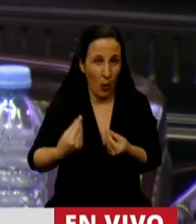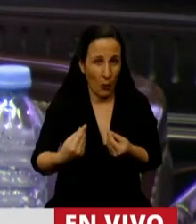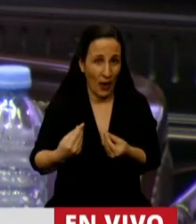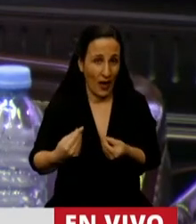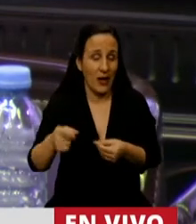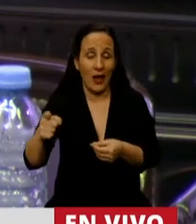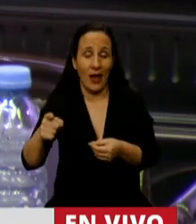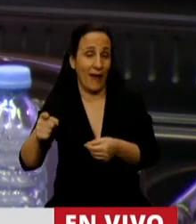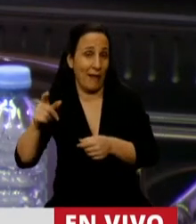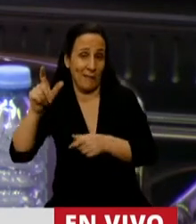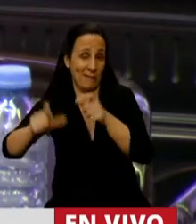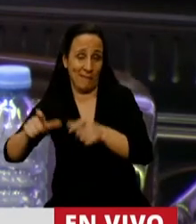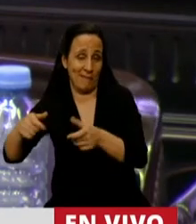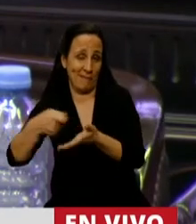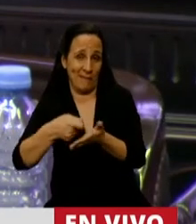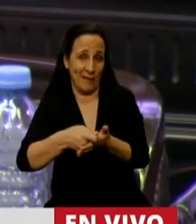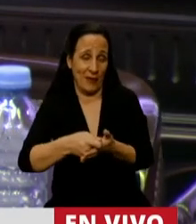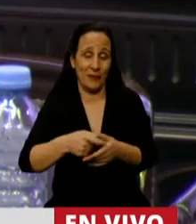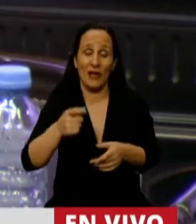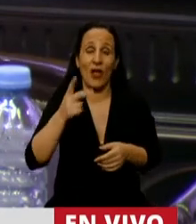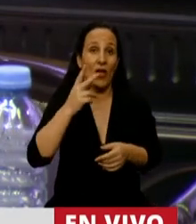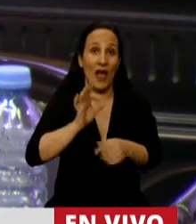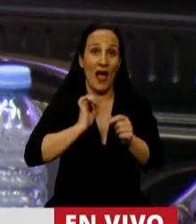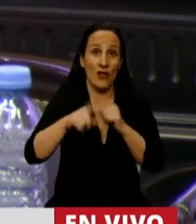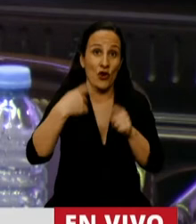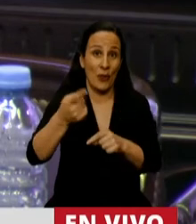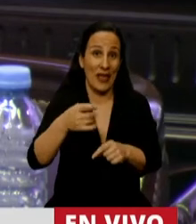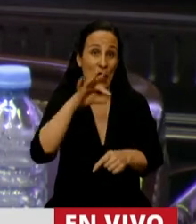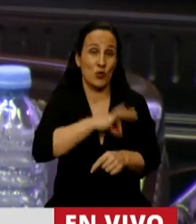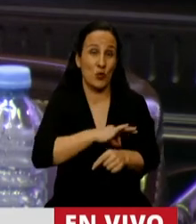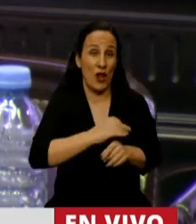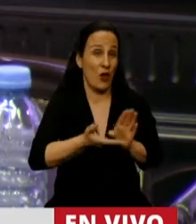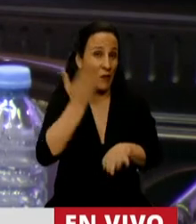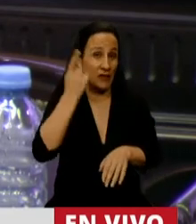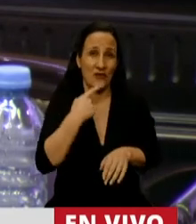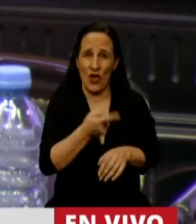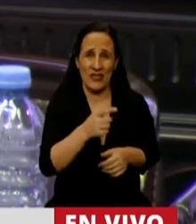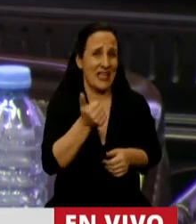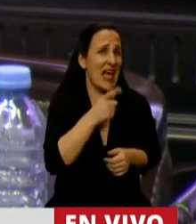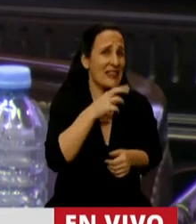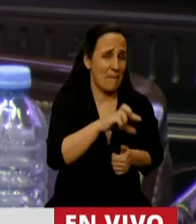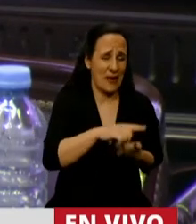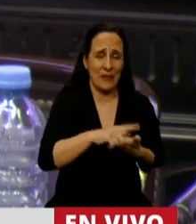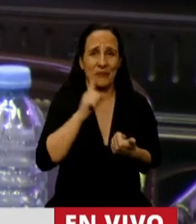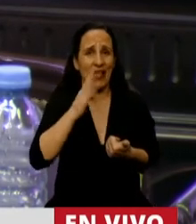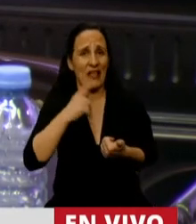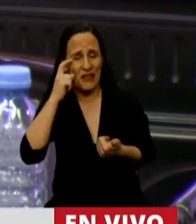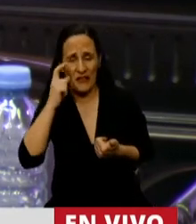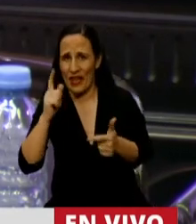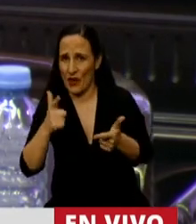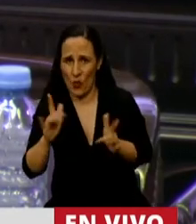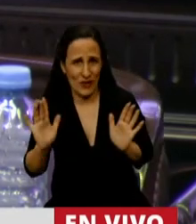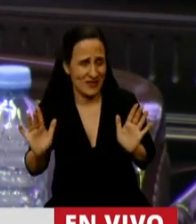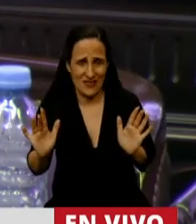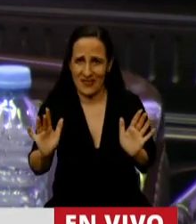en 2021 a los sueldos medios no aumentarán con la inflación no figura ni atp ni fe los ingresos comerciales industriales se